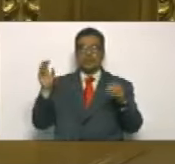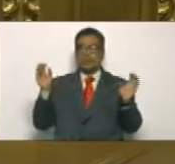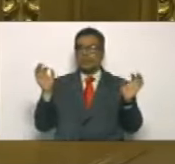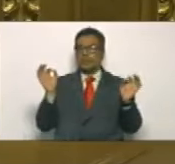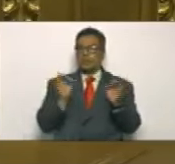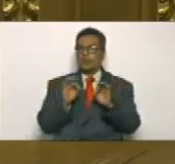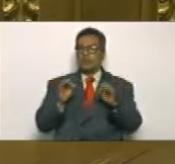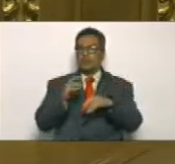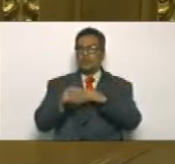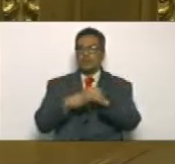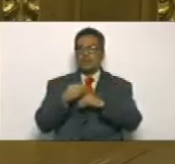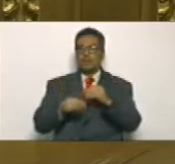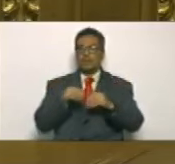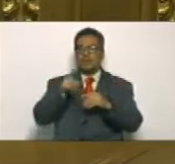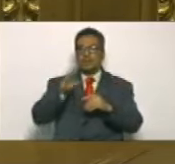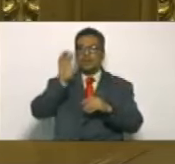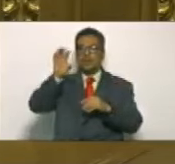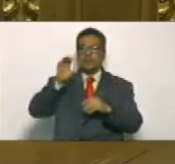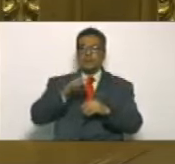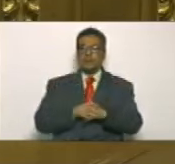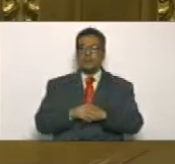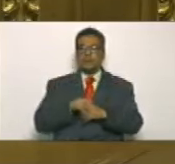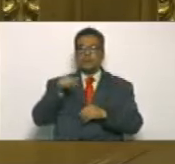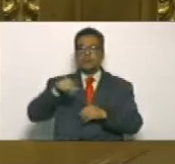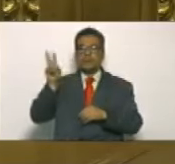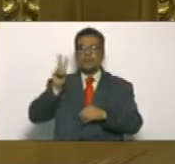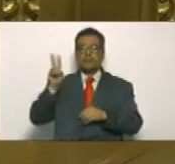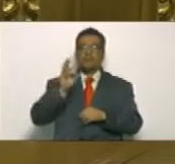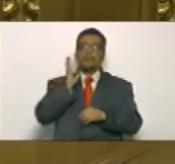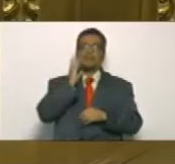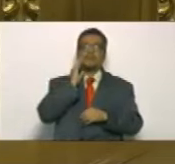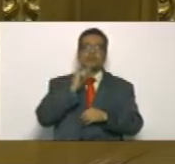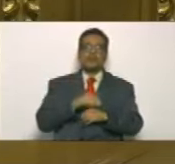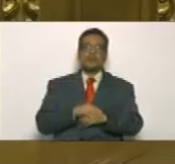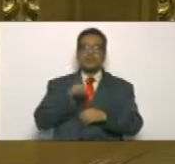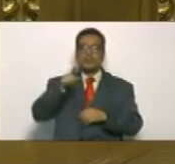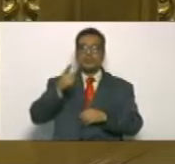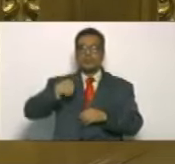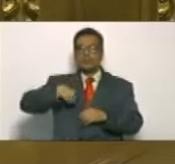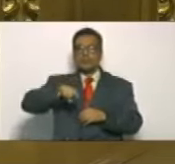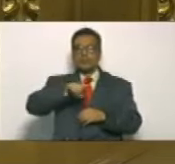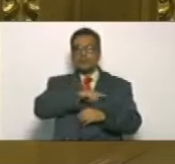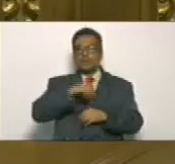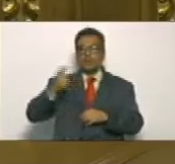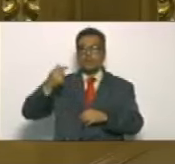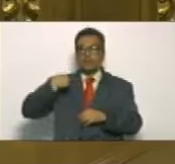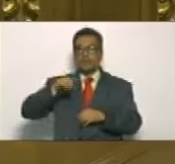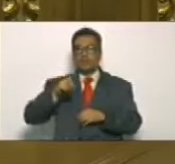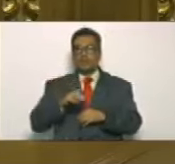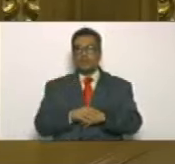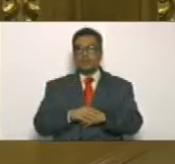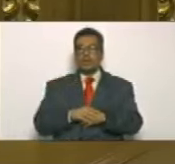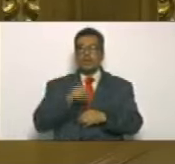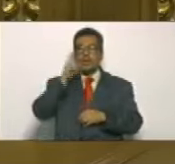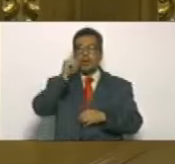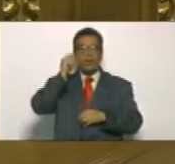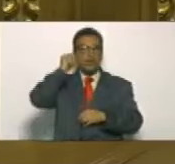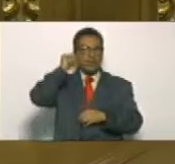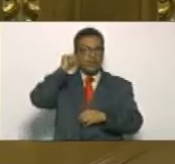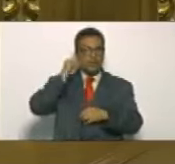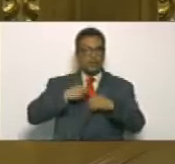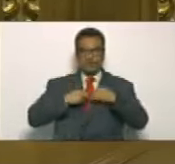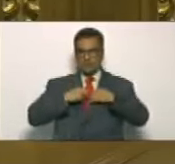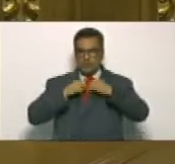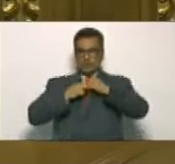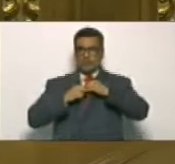aplican en una nación como Venezuela. Por eso nosotros tenemos hombres y mujeres de